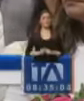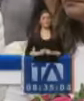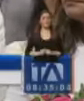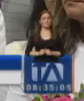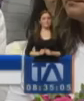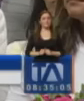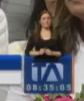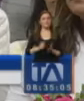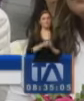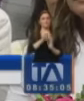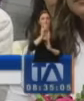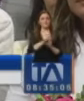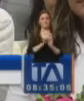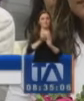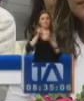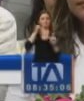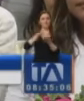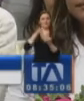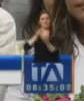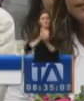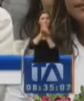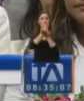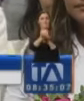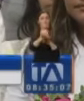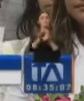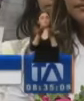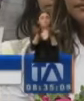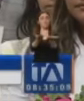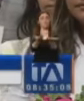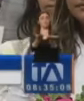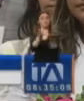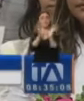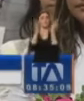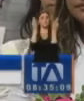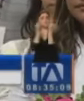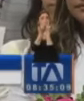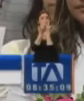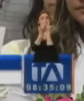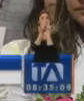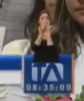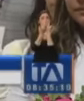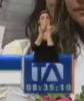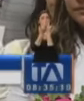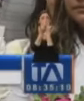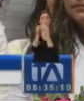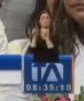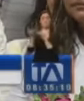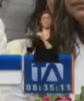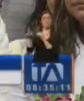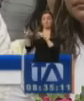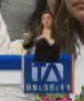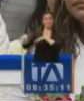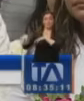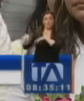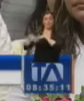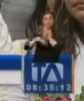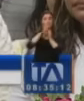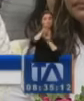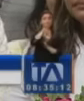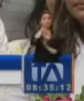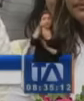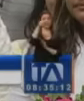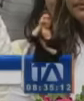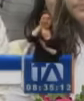y entregar directamente en manos de las familias afectadas más de